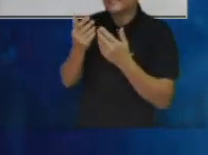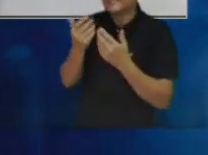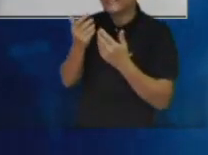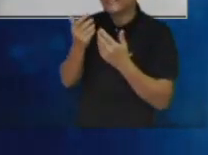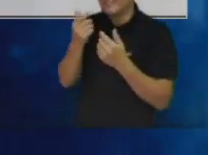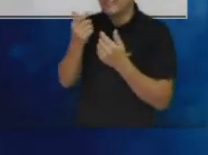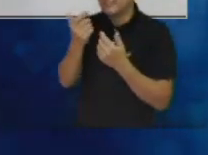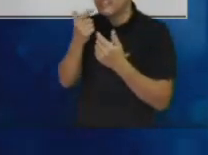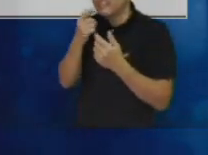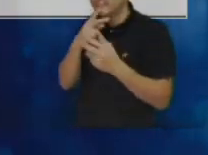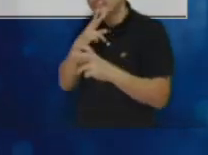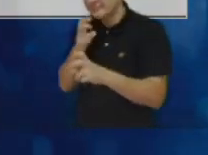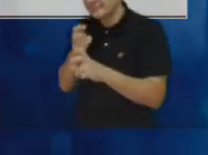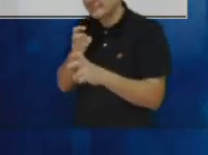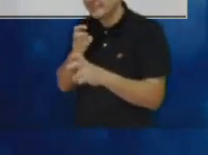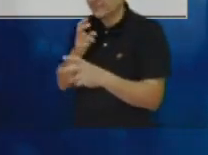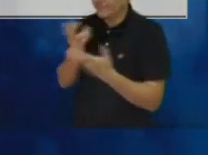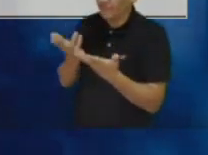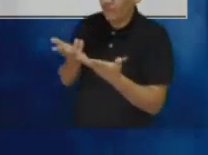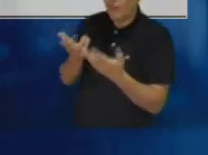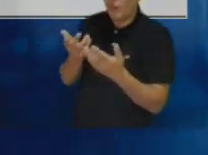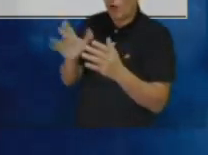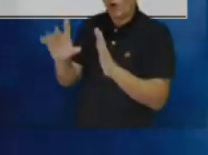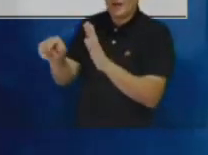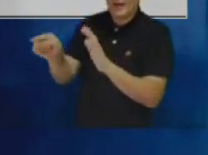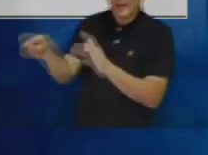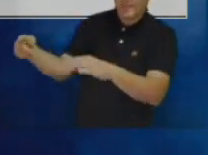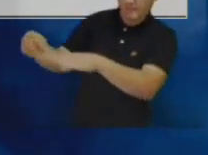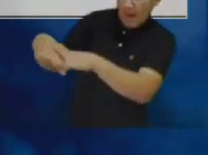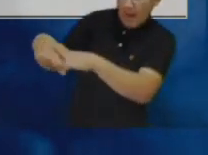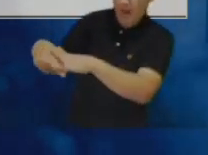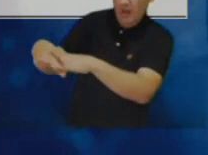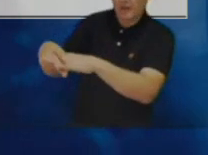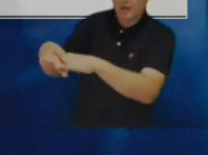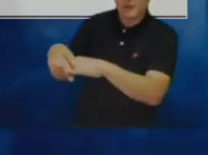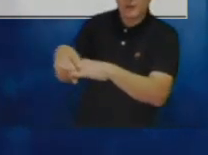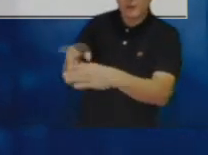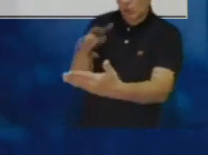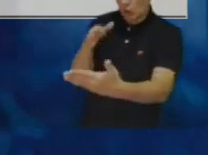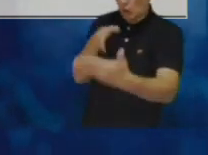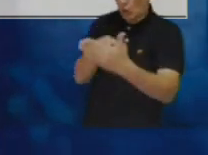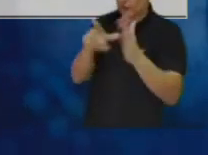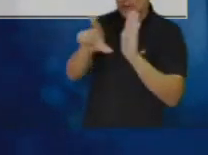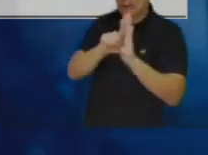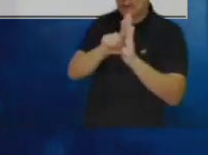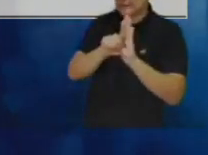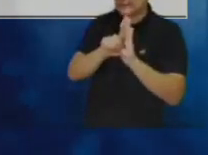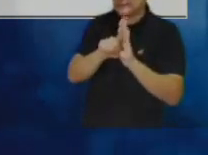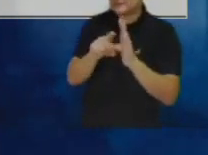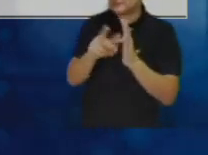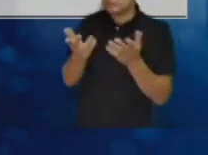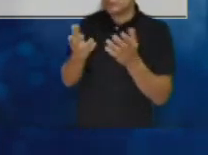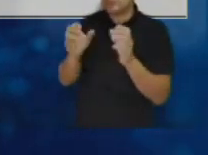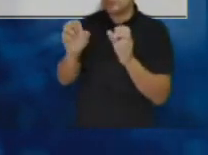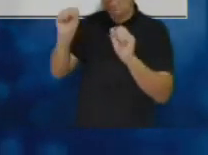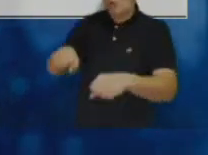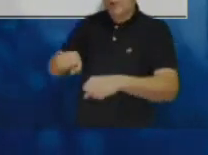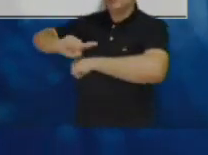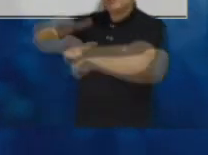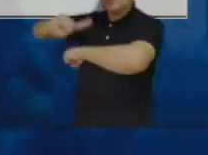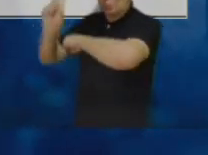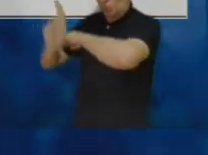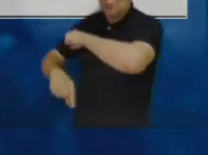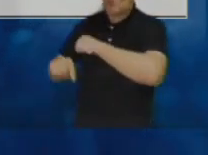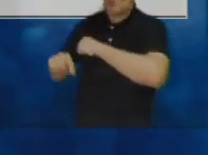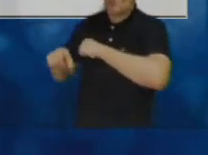Si son ilegales, podemos aplicar, digamos, una sanción, una multa, y